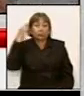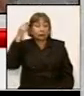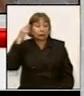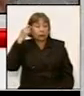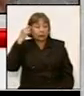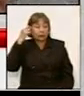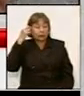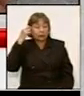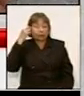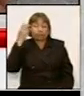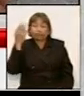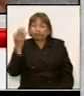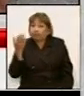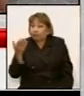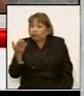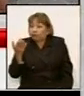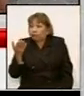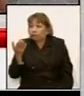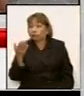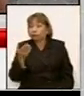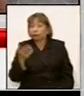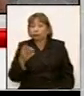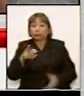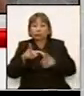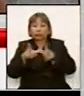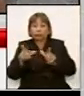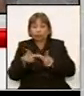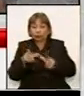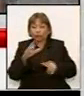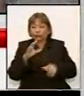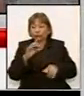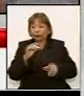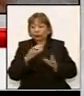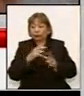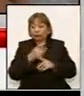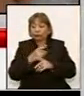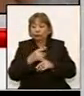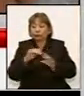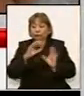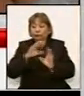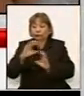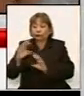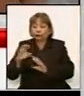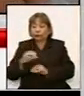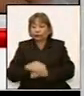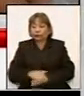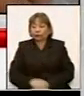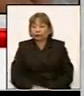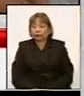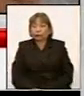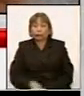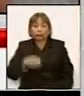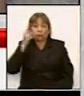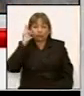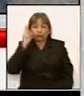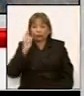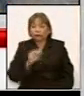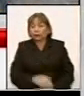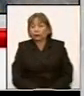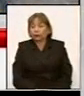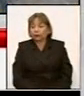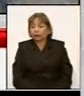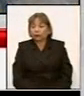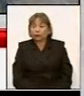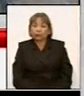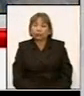políticamente, tanto 8 de diciembre e Independencia pertenecen a la región Huatco.